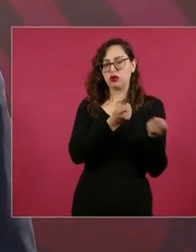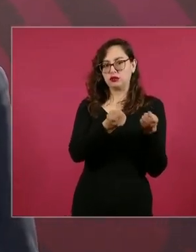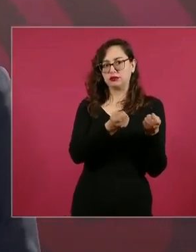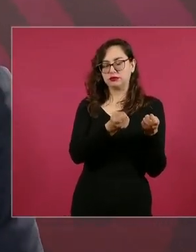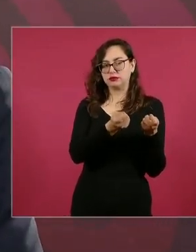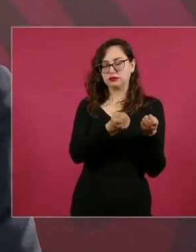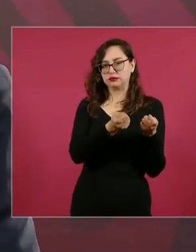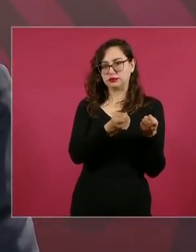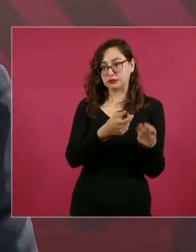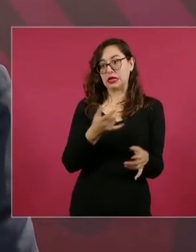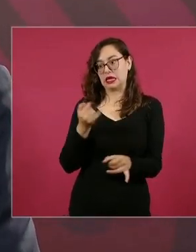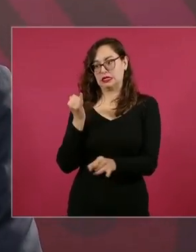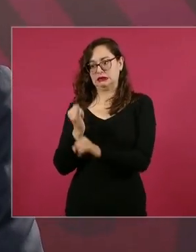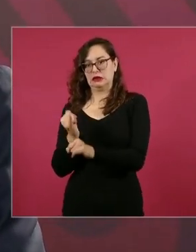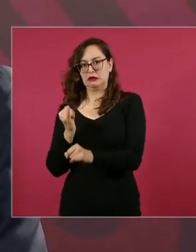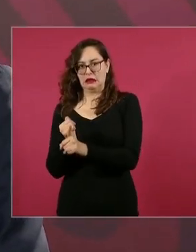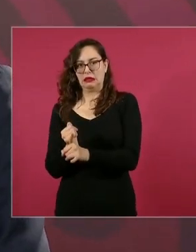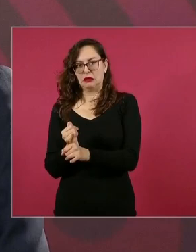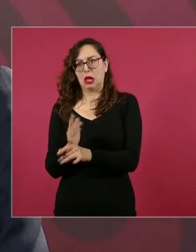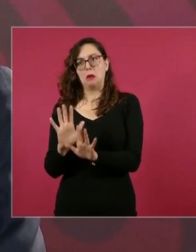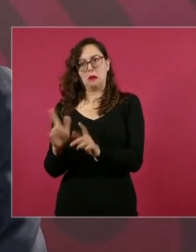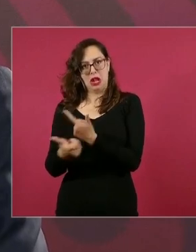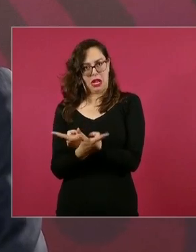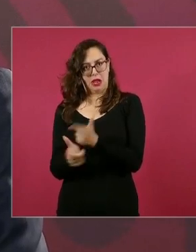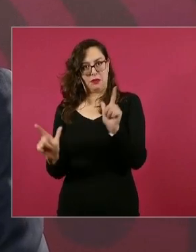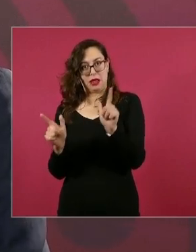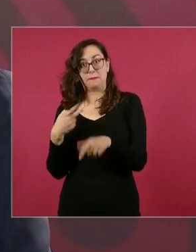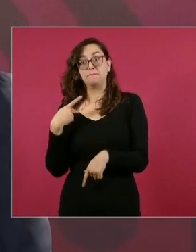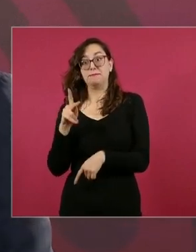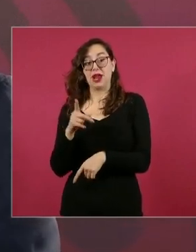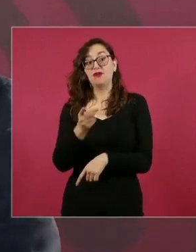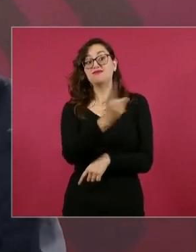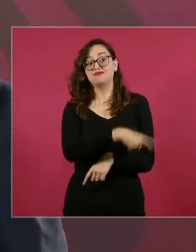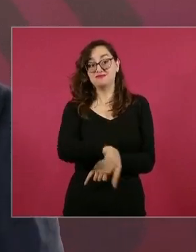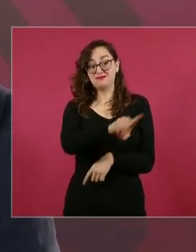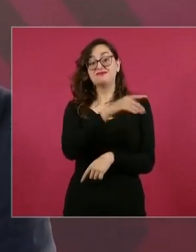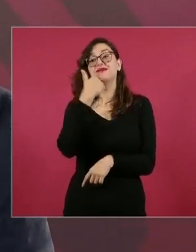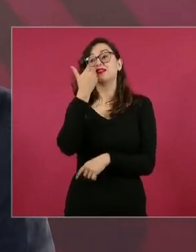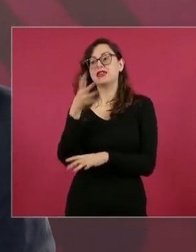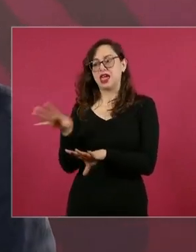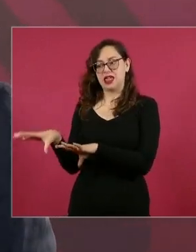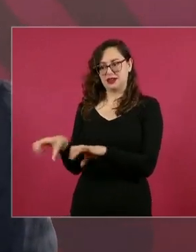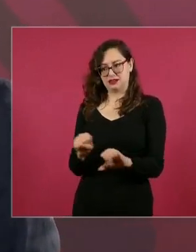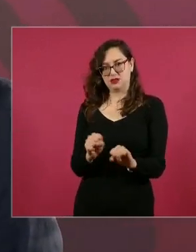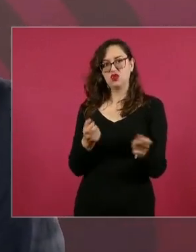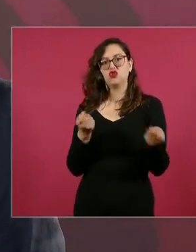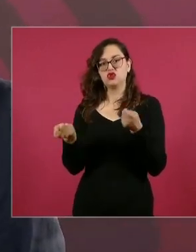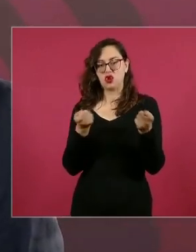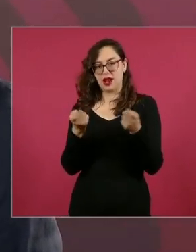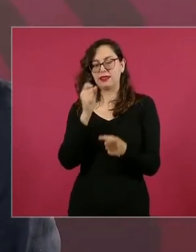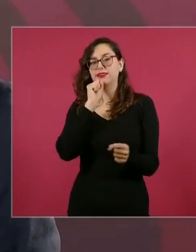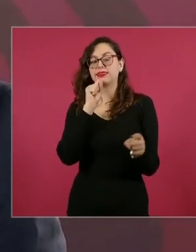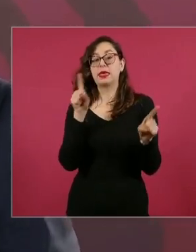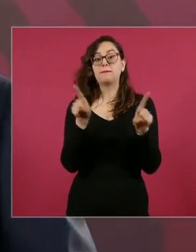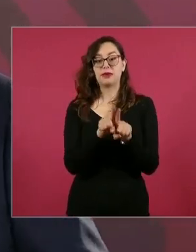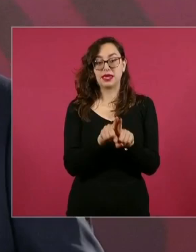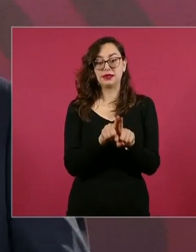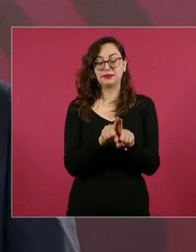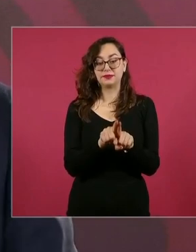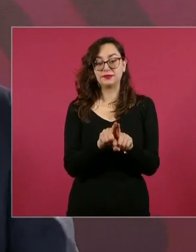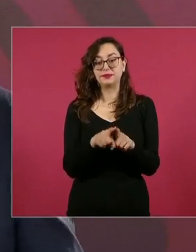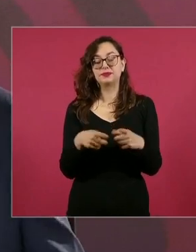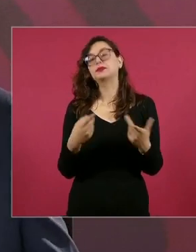porque el pueblo decidió que se llevara a cabo esta transformación y no